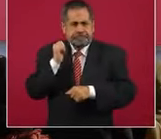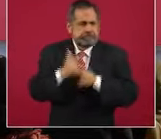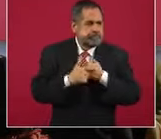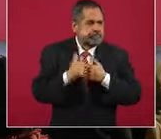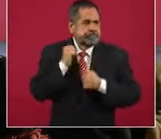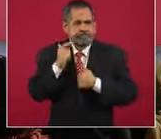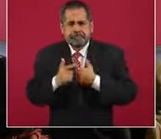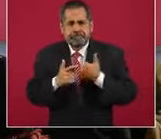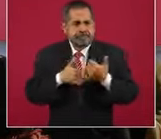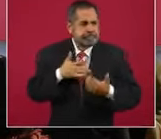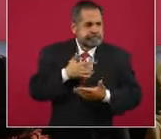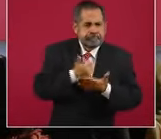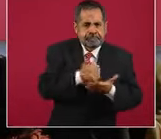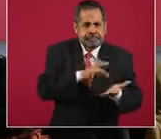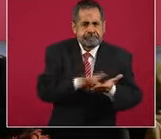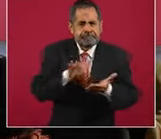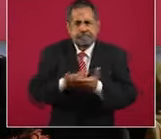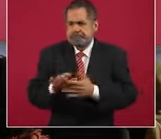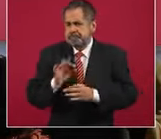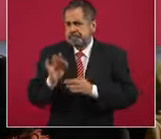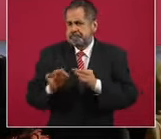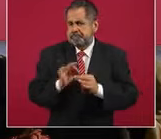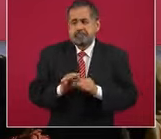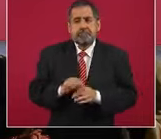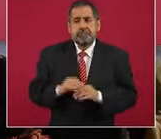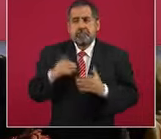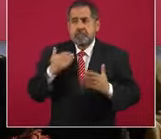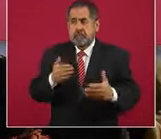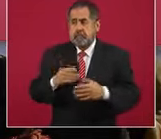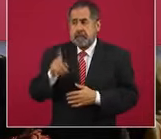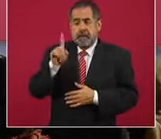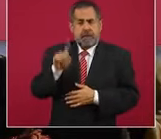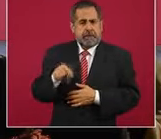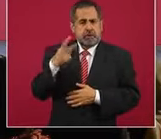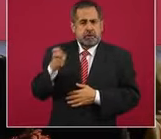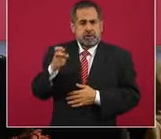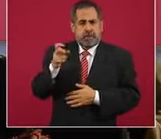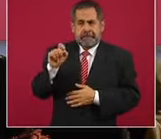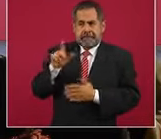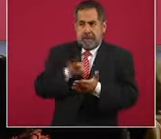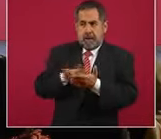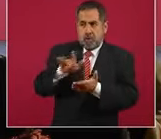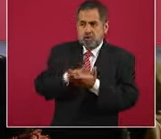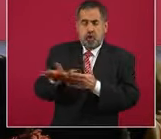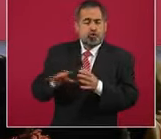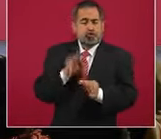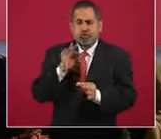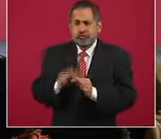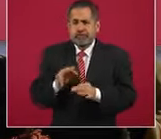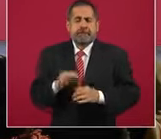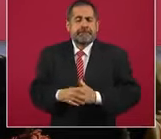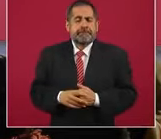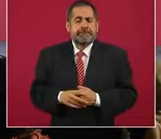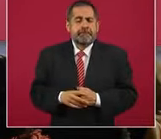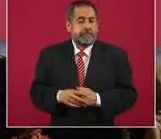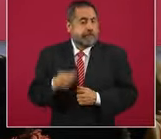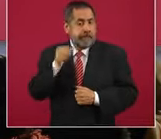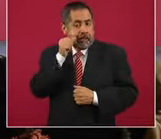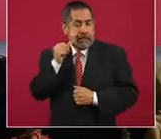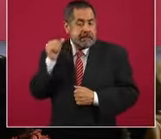la fecha se han proporcionado 1,220 apoyos. El día de